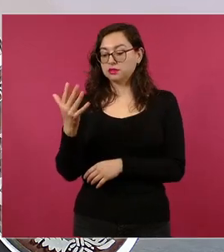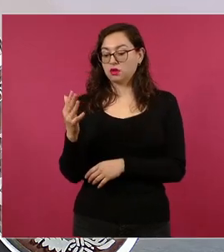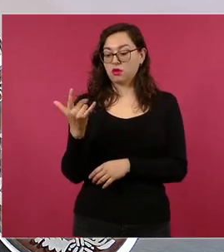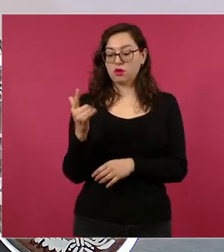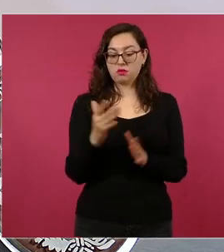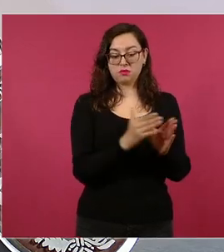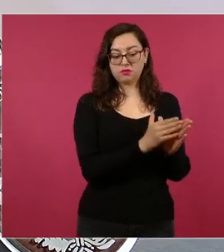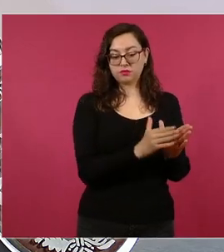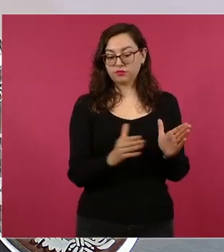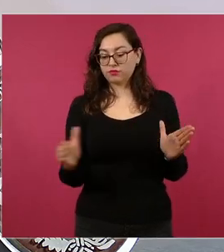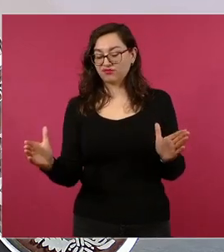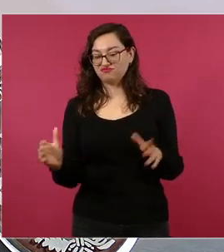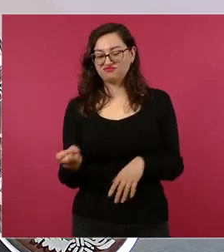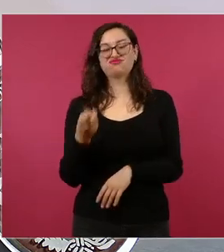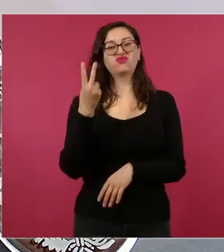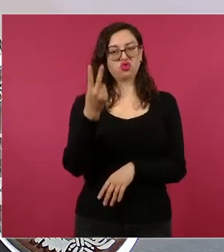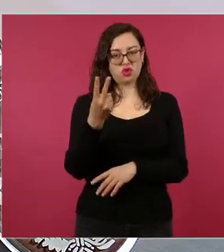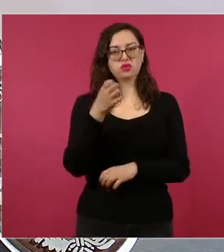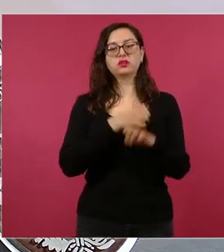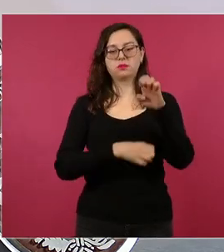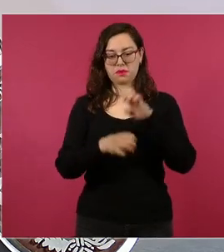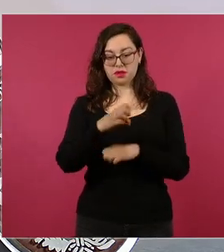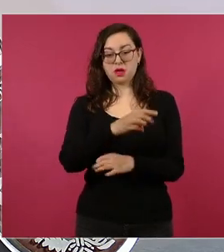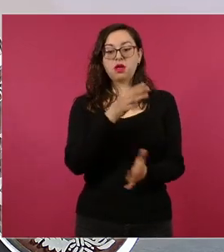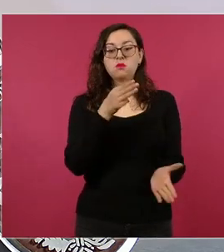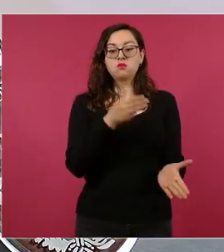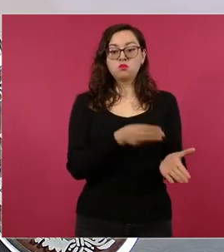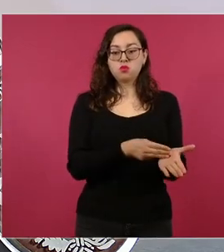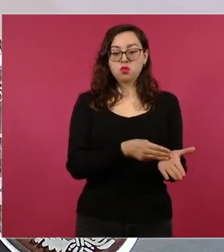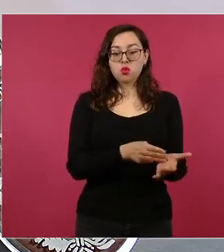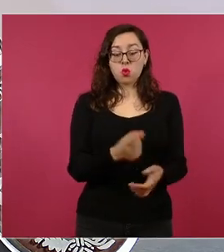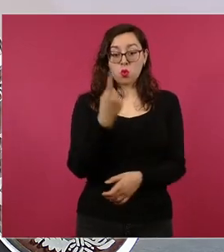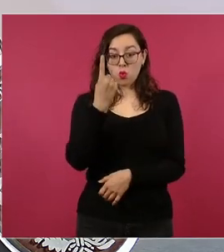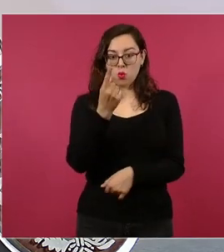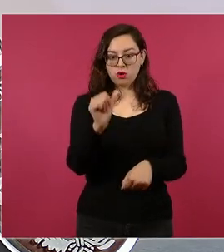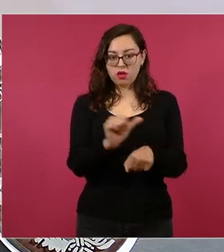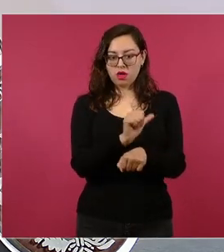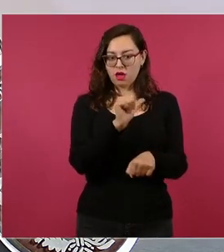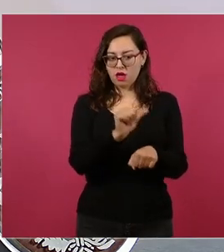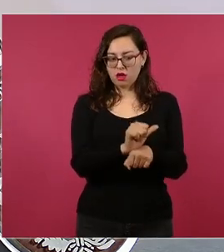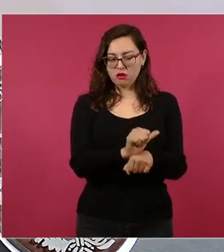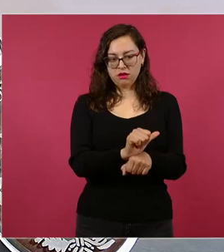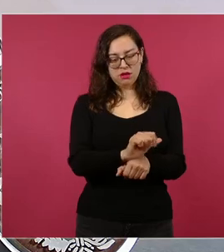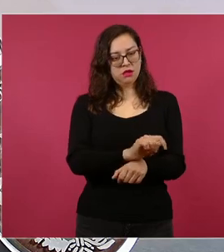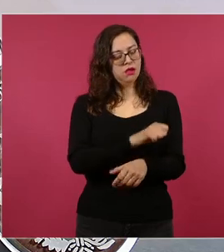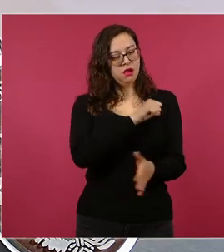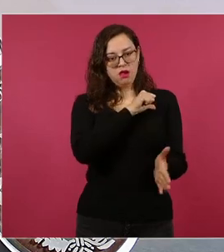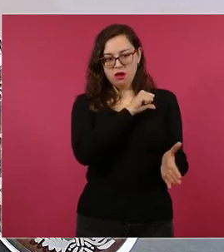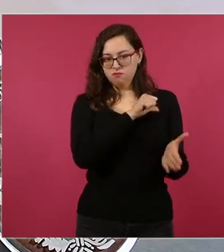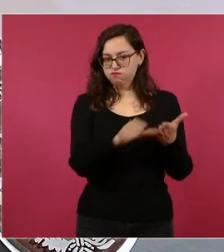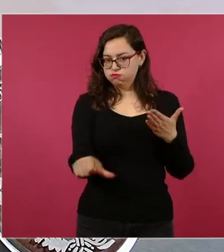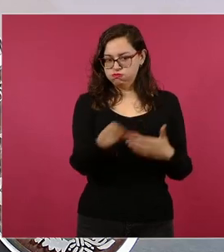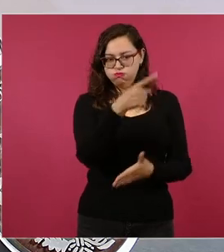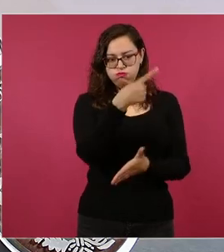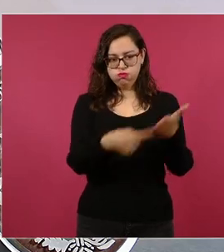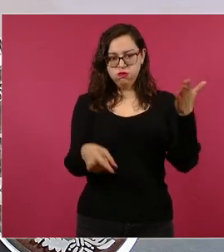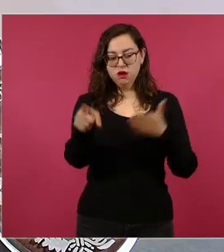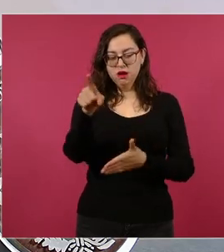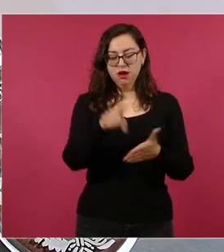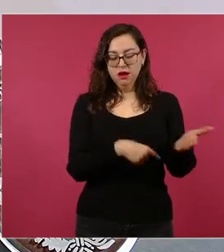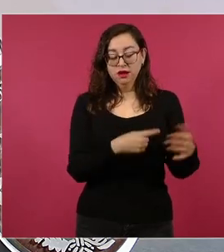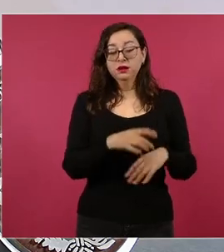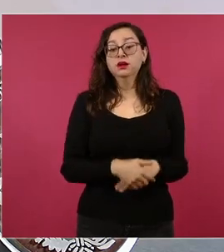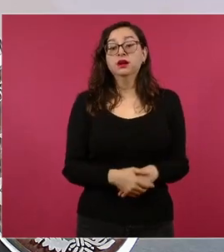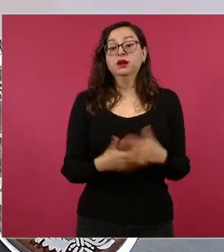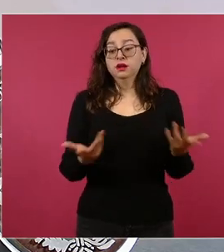fueron infraccionadas, dos empresas, se inmovilizaron solamente un vehículo y de un total de 5 lotes de cilindros, donde